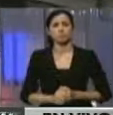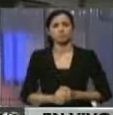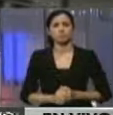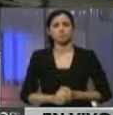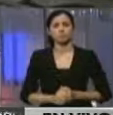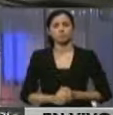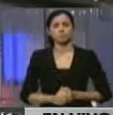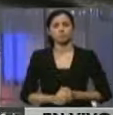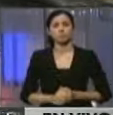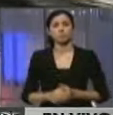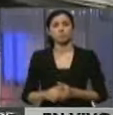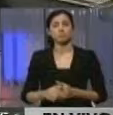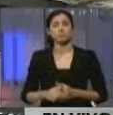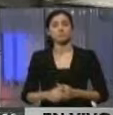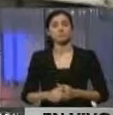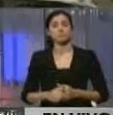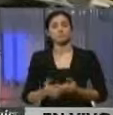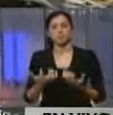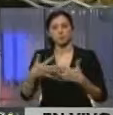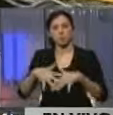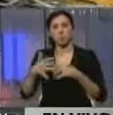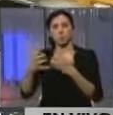y estamos integrando.